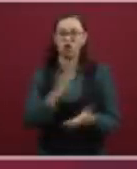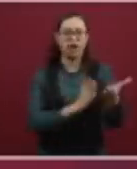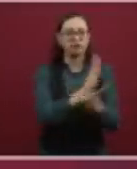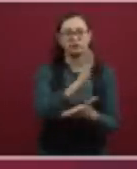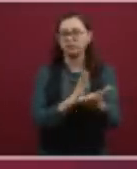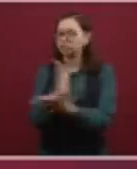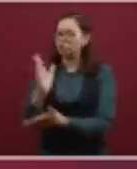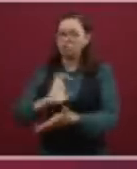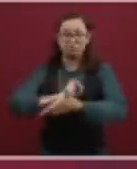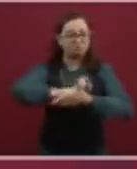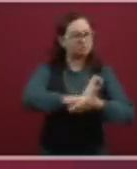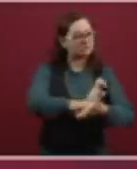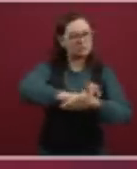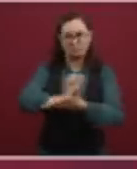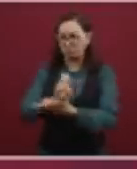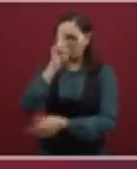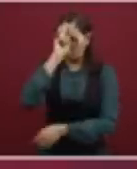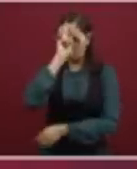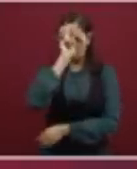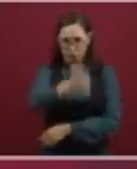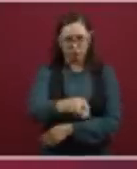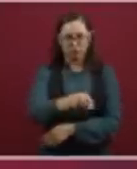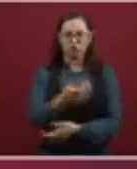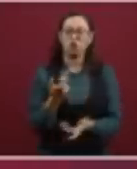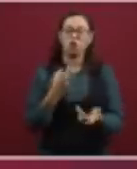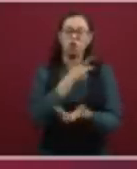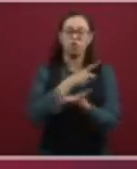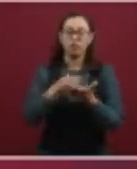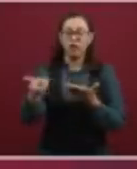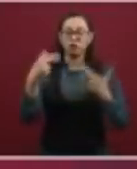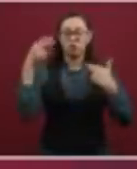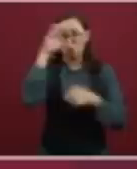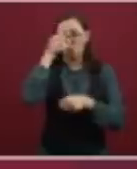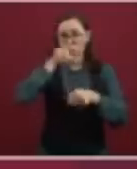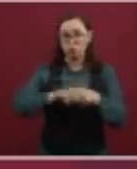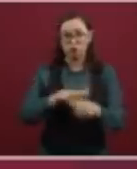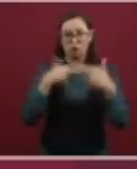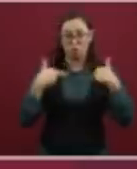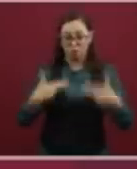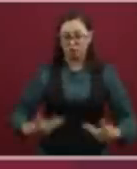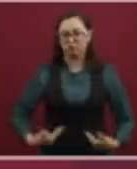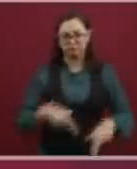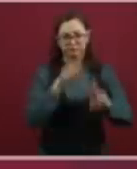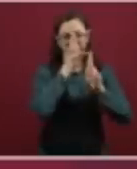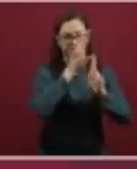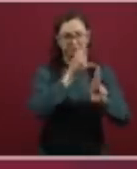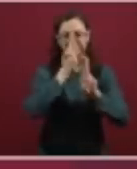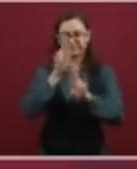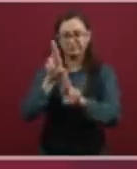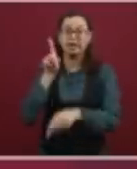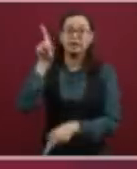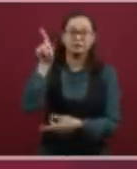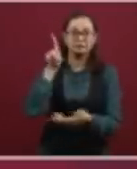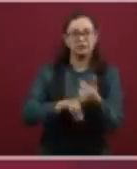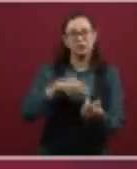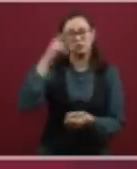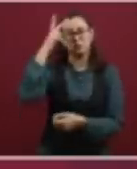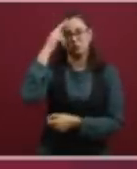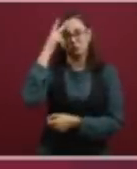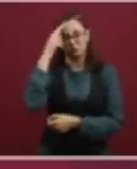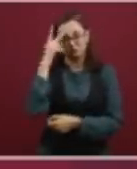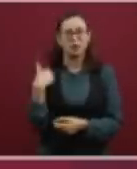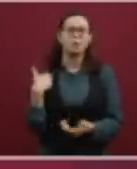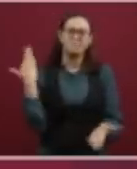alguna, respetando el acceso a los derechos culturales. En el caso del Palacio de Bellas Artes, fue